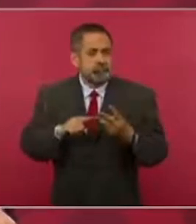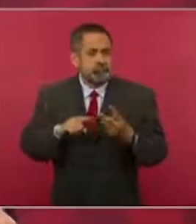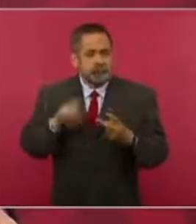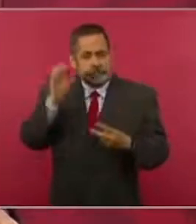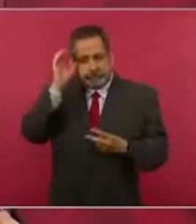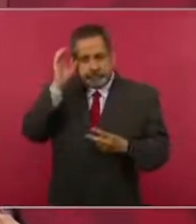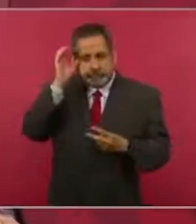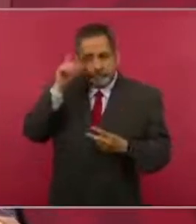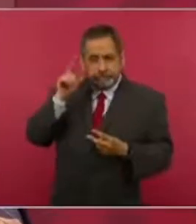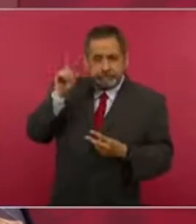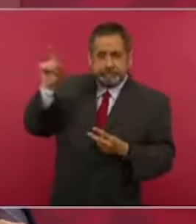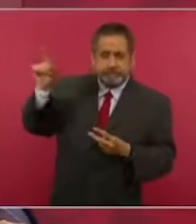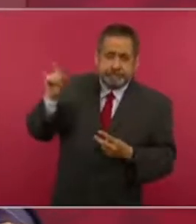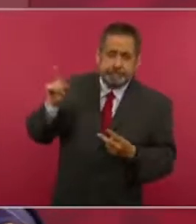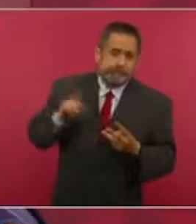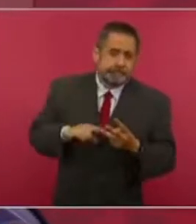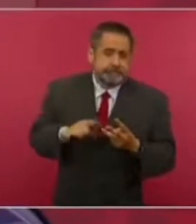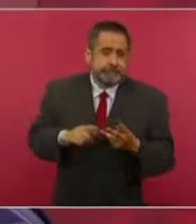China.